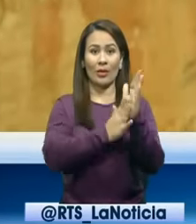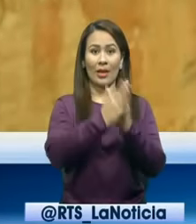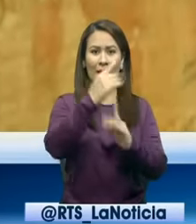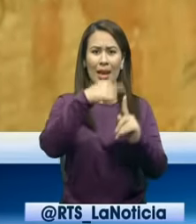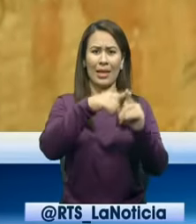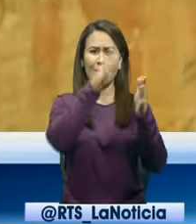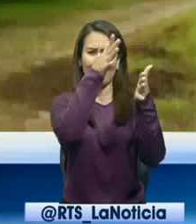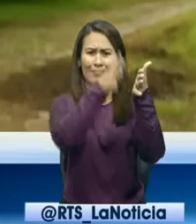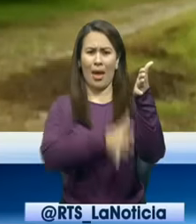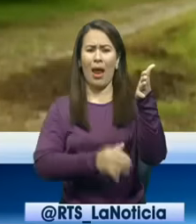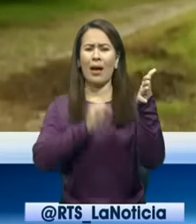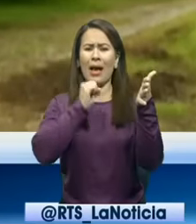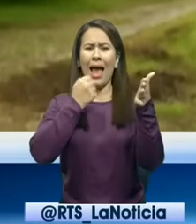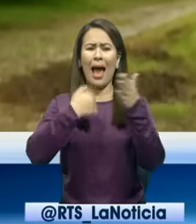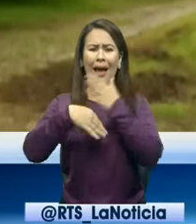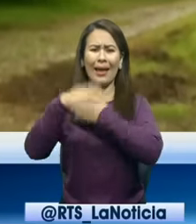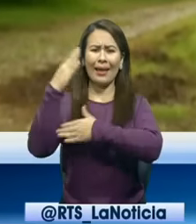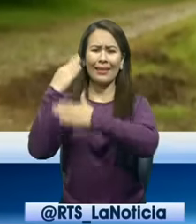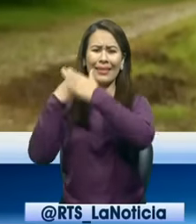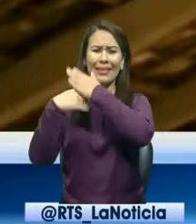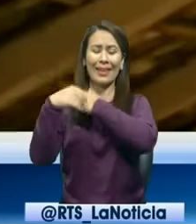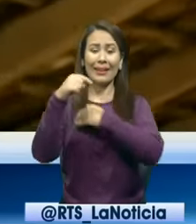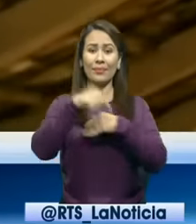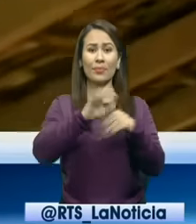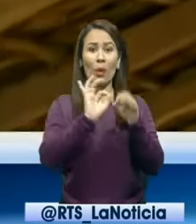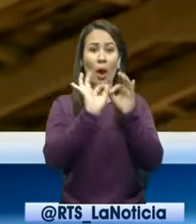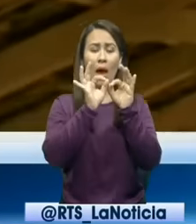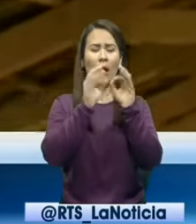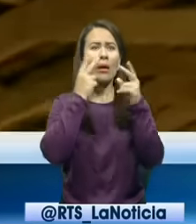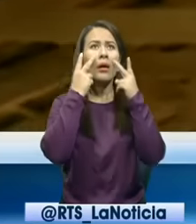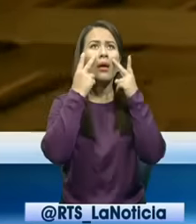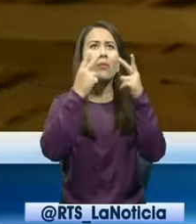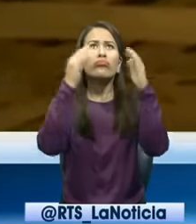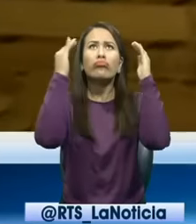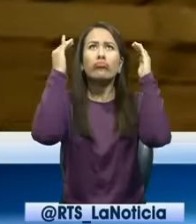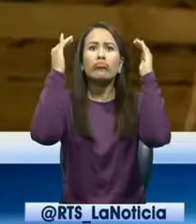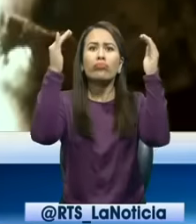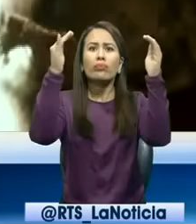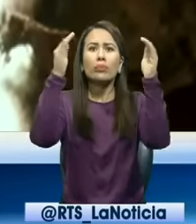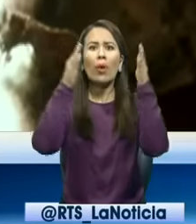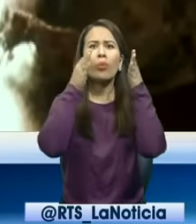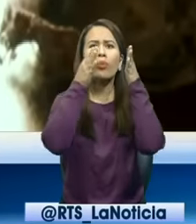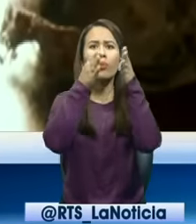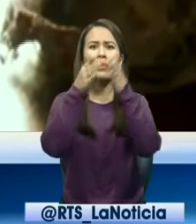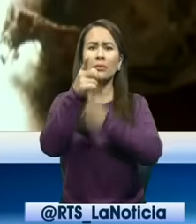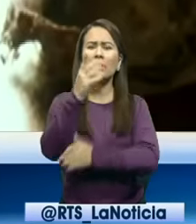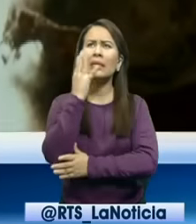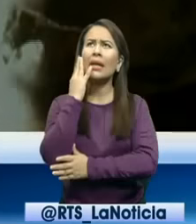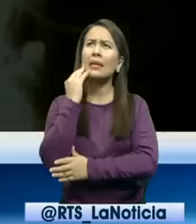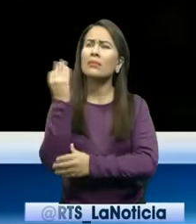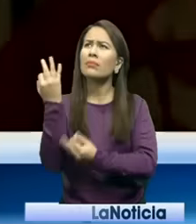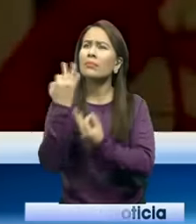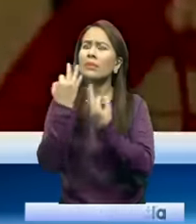muy antiguo y en la que se hallaron durante su restauración fetos en el techo, lo que tiene una